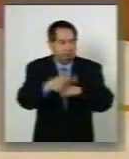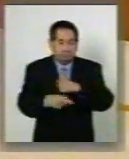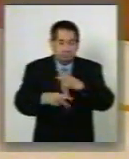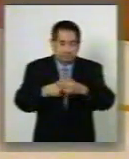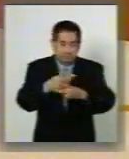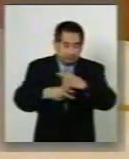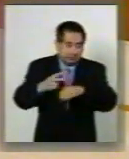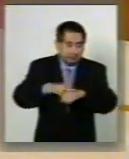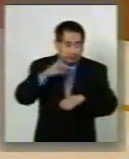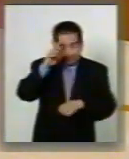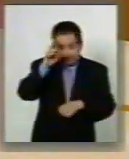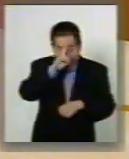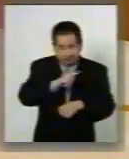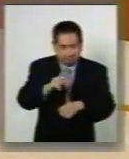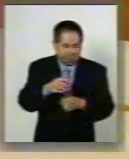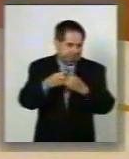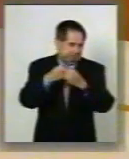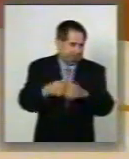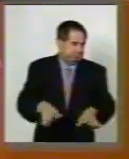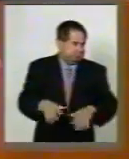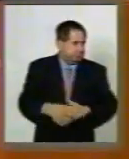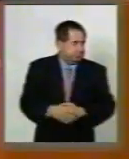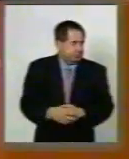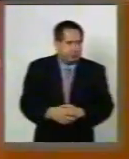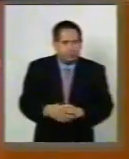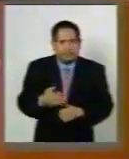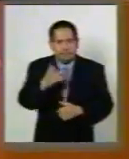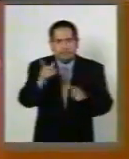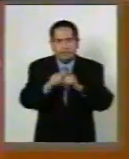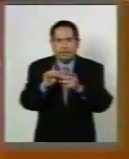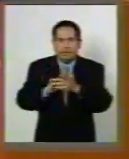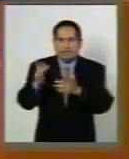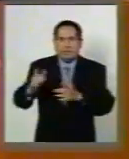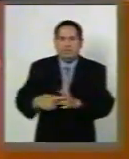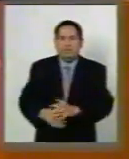consecuencias seculares. Muchas gracias.